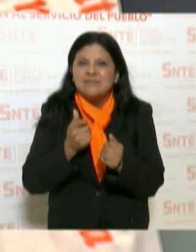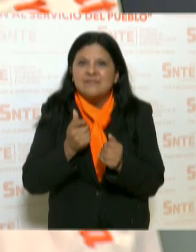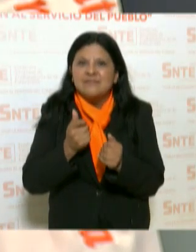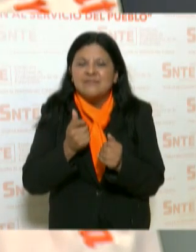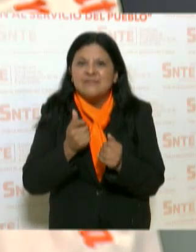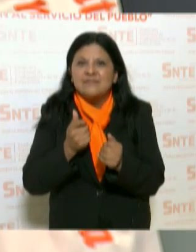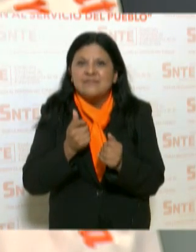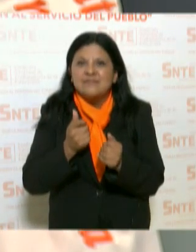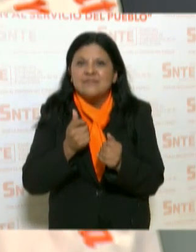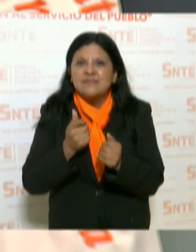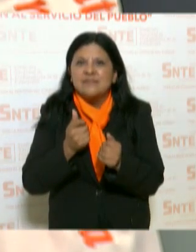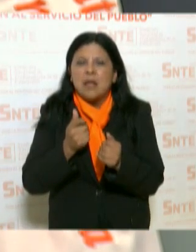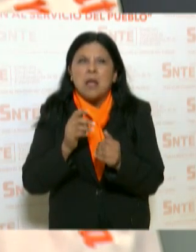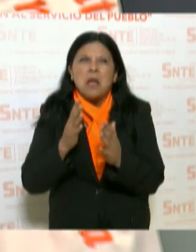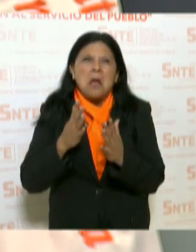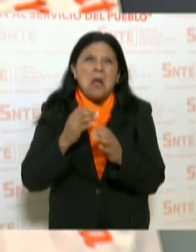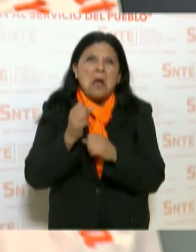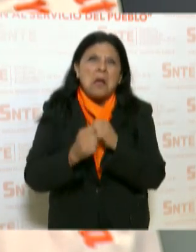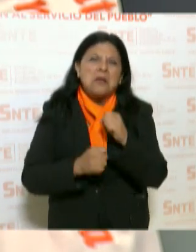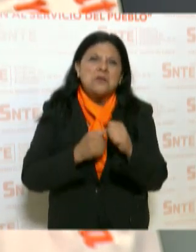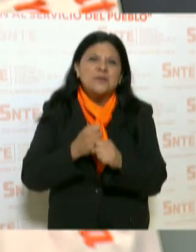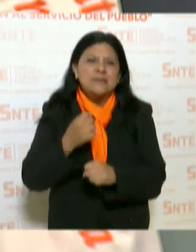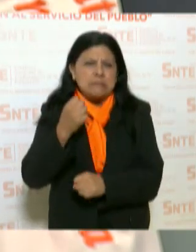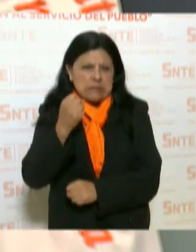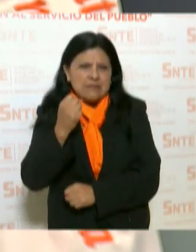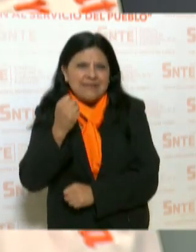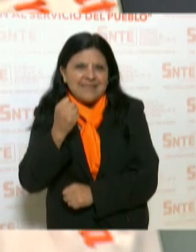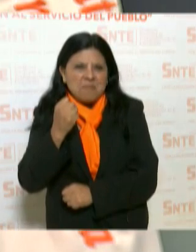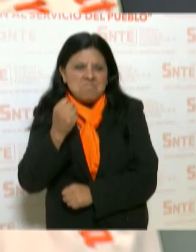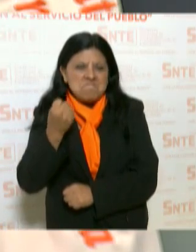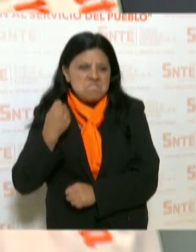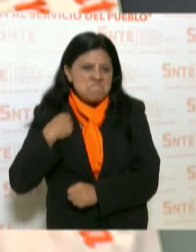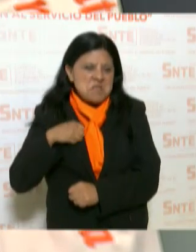en los años 60 del siglo pasado.